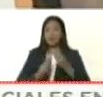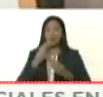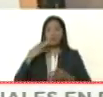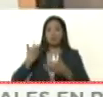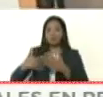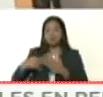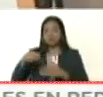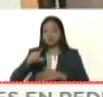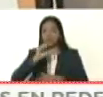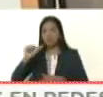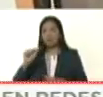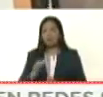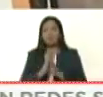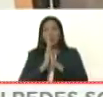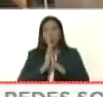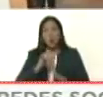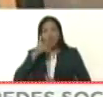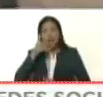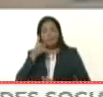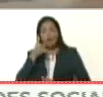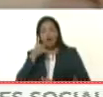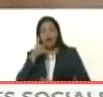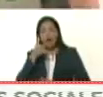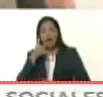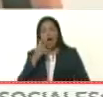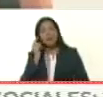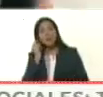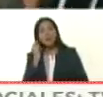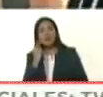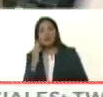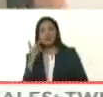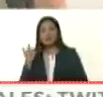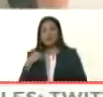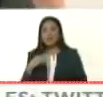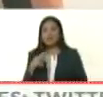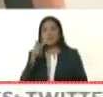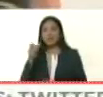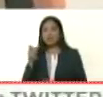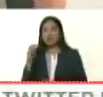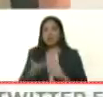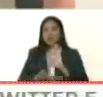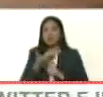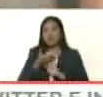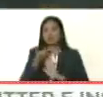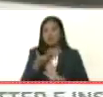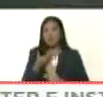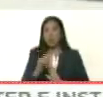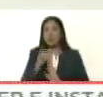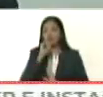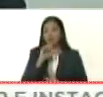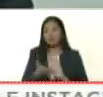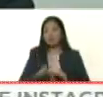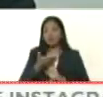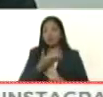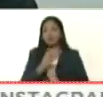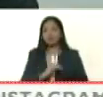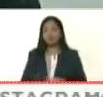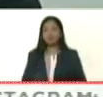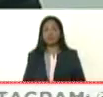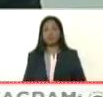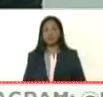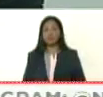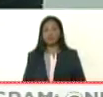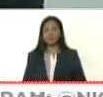semana. Por favor, llama a Rosana, que está con una persona que tiene una información importante que te tiene que dar.